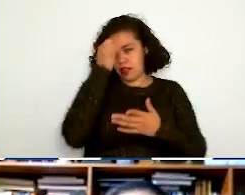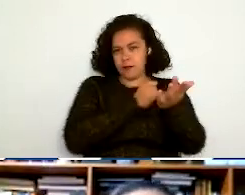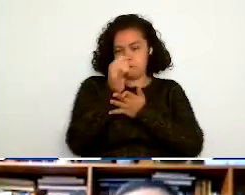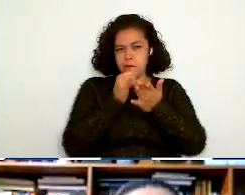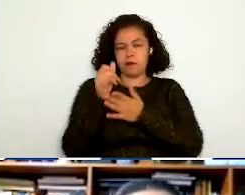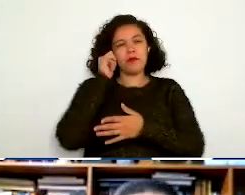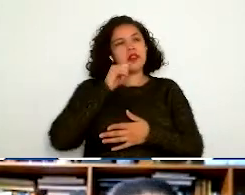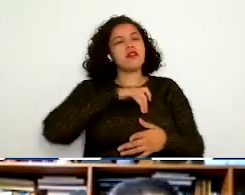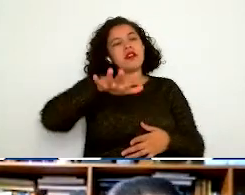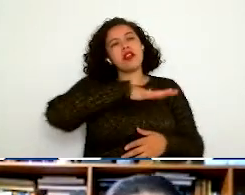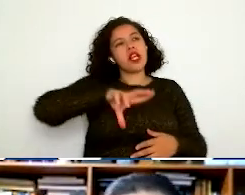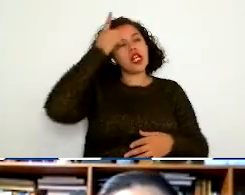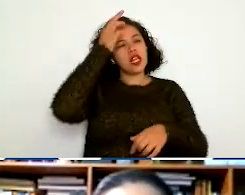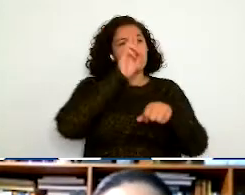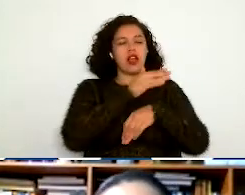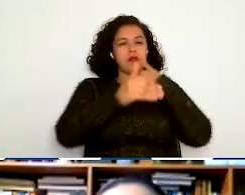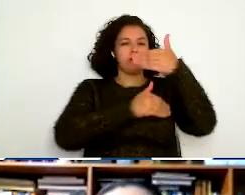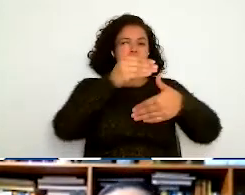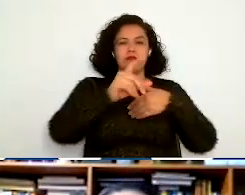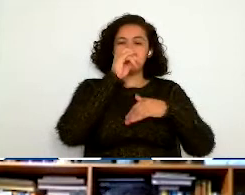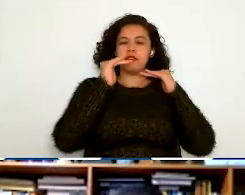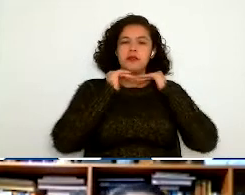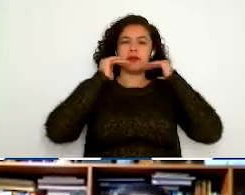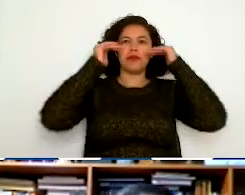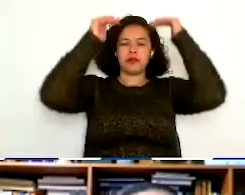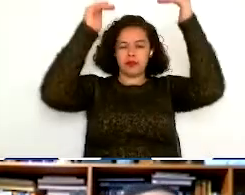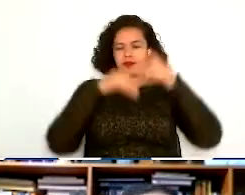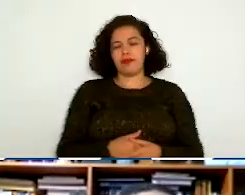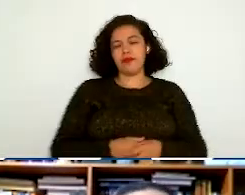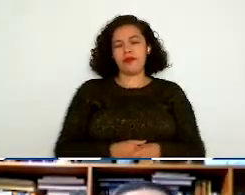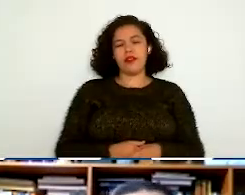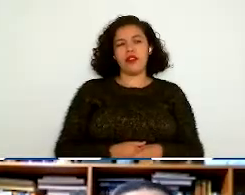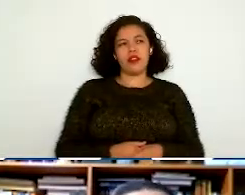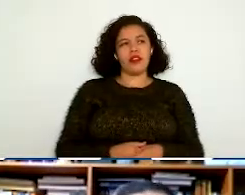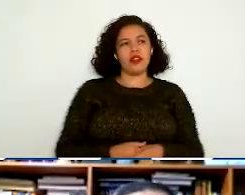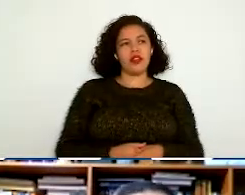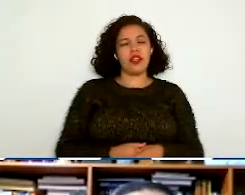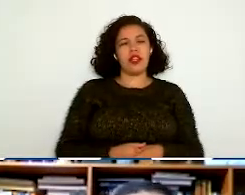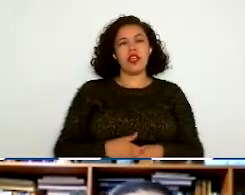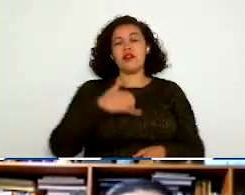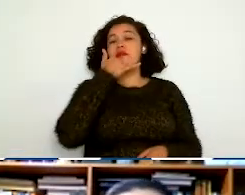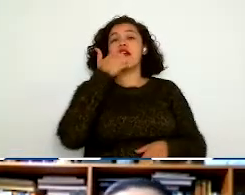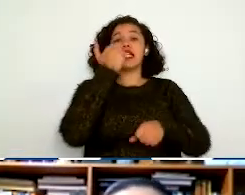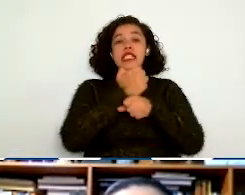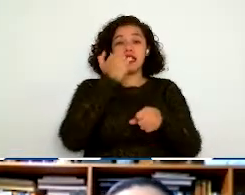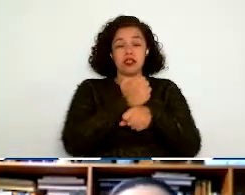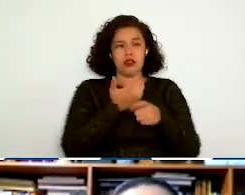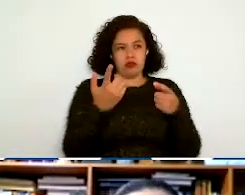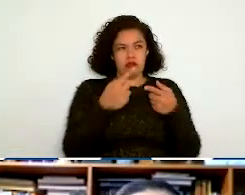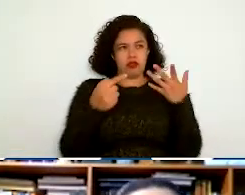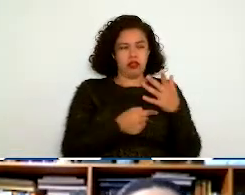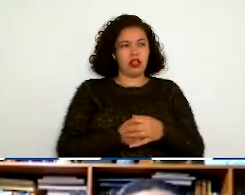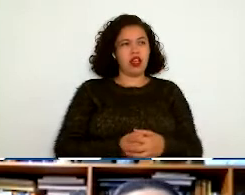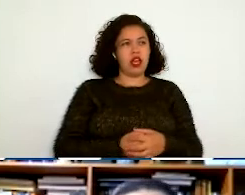los ámbitos directivos y así sucesivamente. Este es el sexto aspecto, ¿no? Que estas